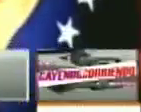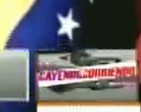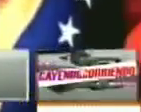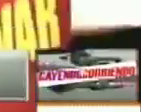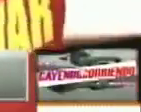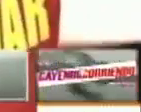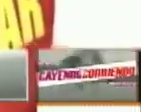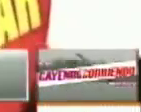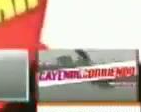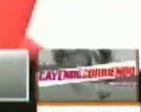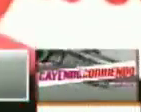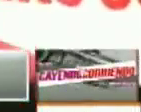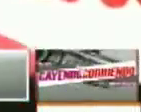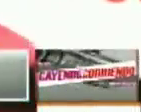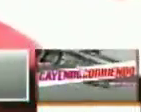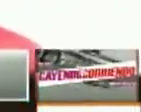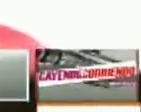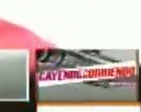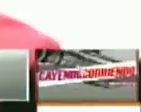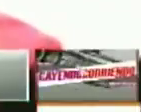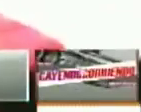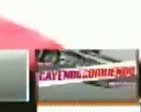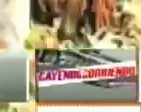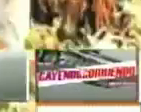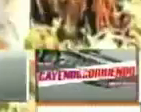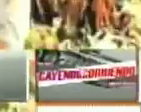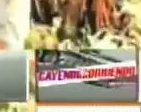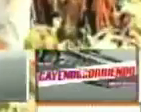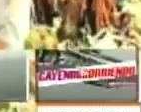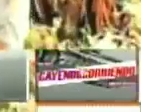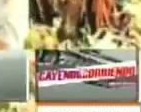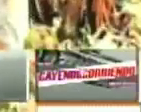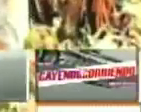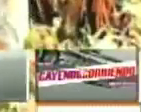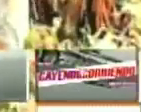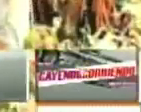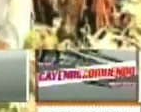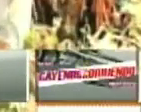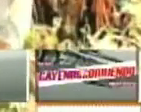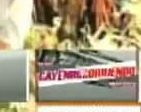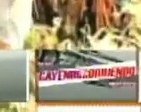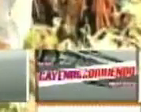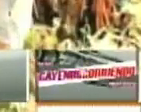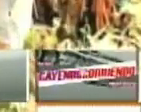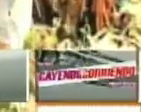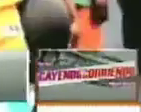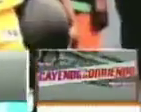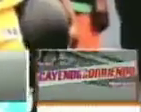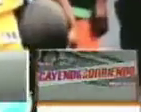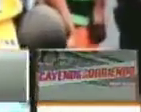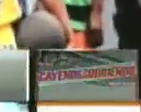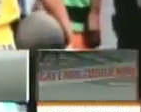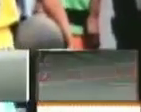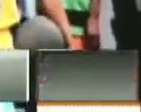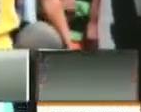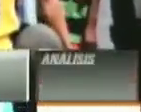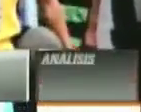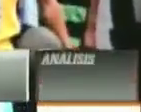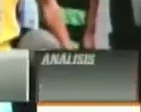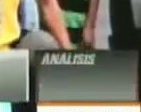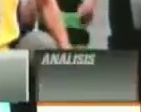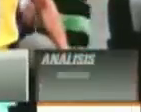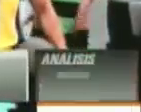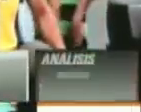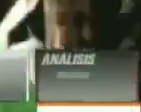el alma y el cuerpo y el niño más importante. Nosotros somos los pobres, todos nosotros con Chávez. Nosotros somos los pobres,